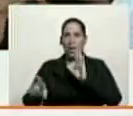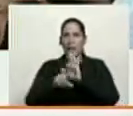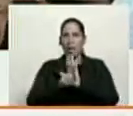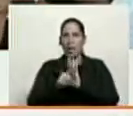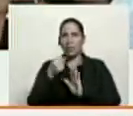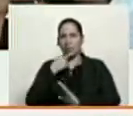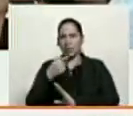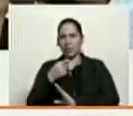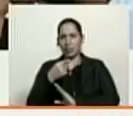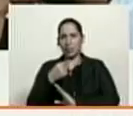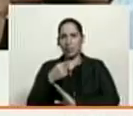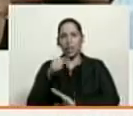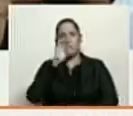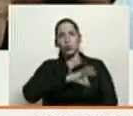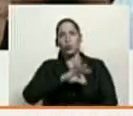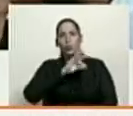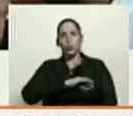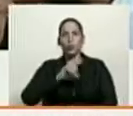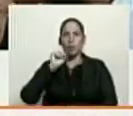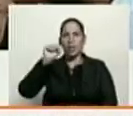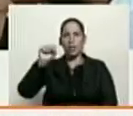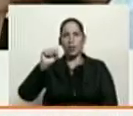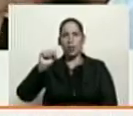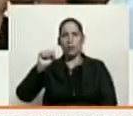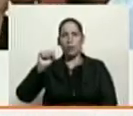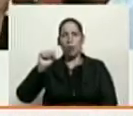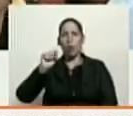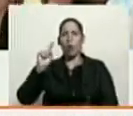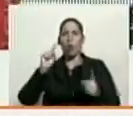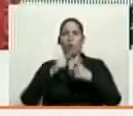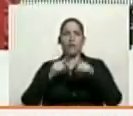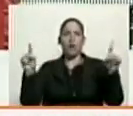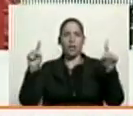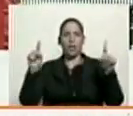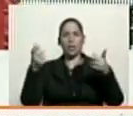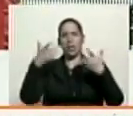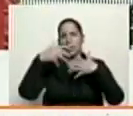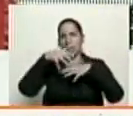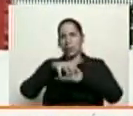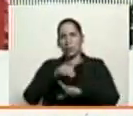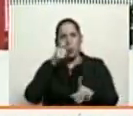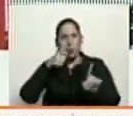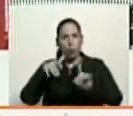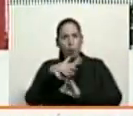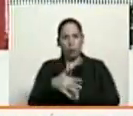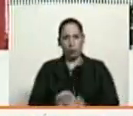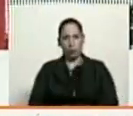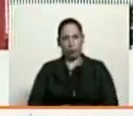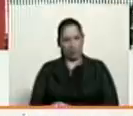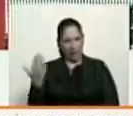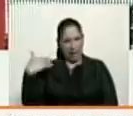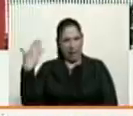dice que algo que el socialismo es contrario a la integración de los pueblos. En aquel momento.